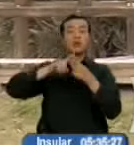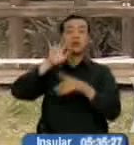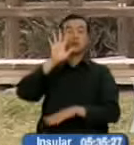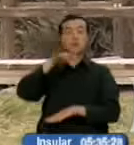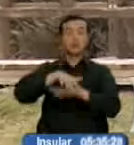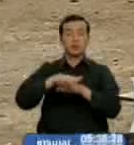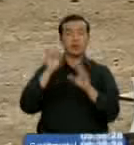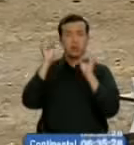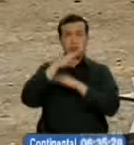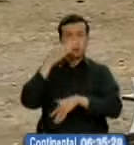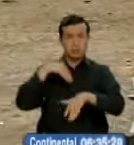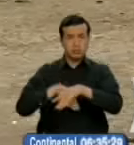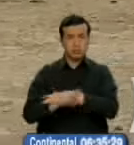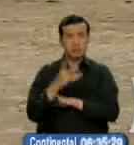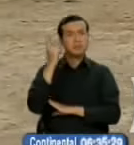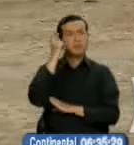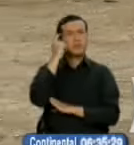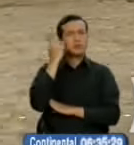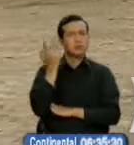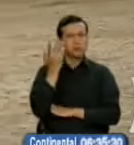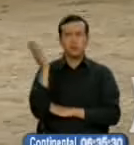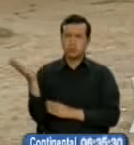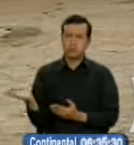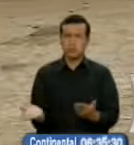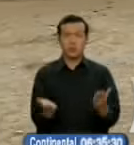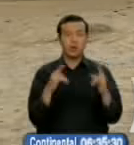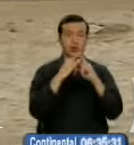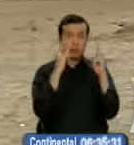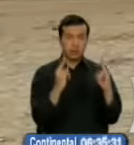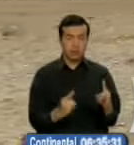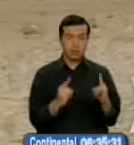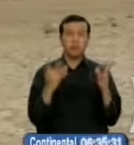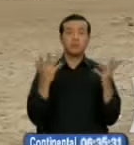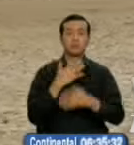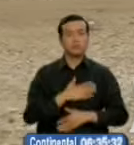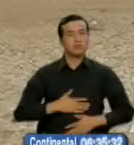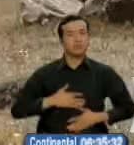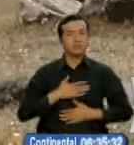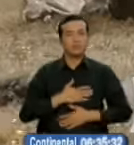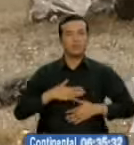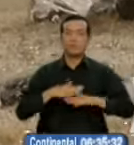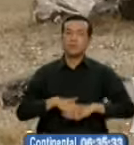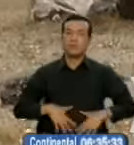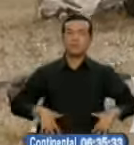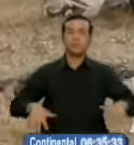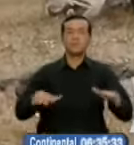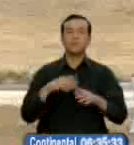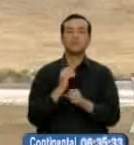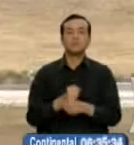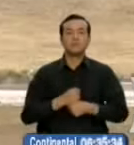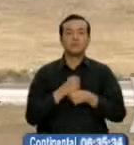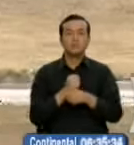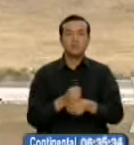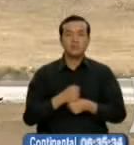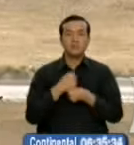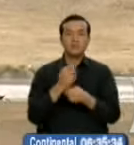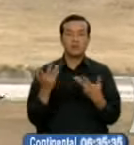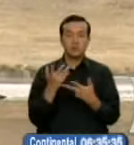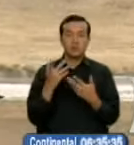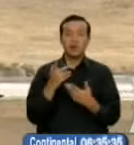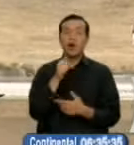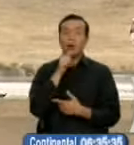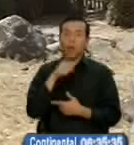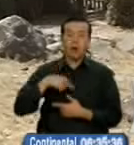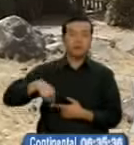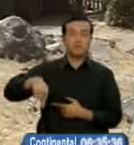entrada gratuita, considerando que también se puede hacer camping y disfrutar de atractivos como la cabalgata, recorridos por la laguna del